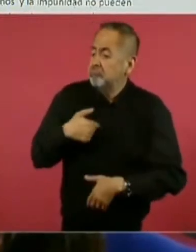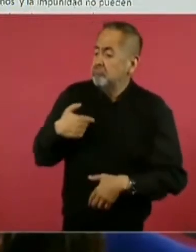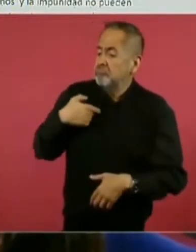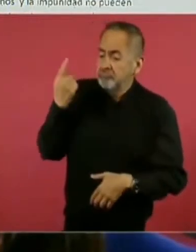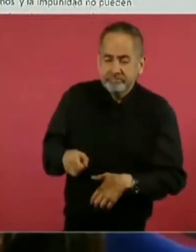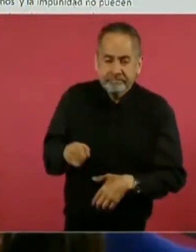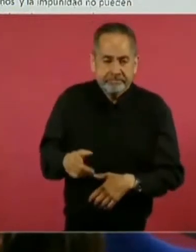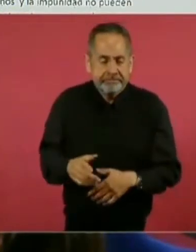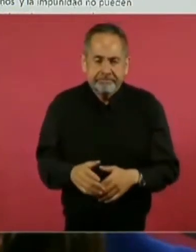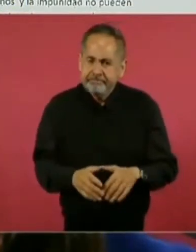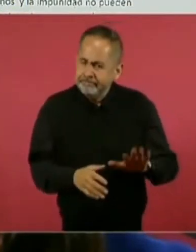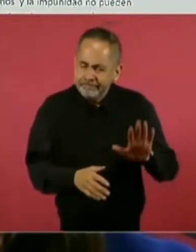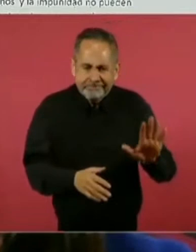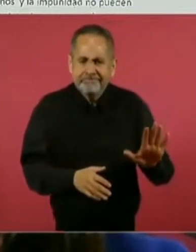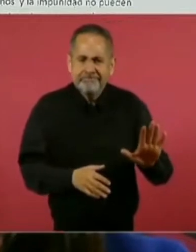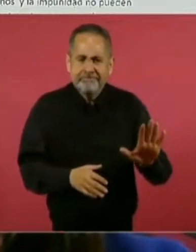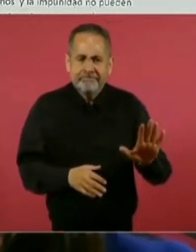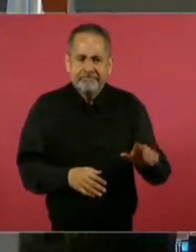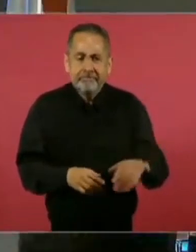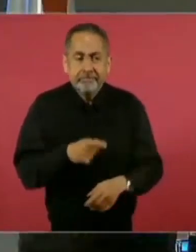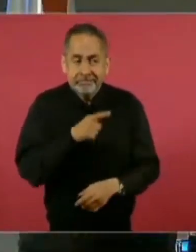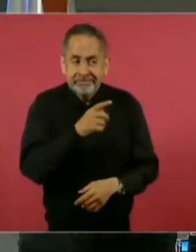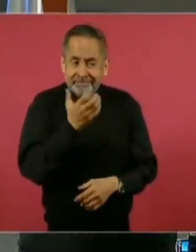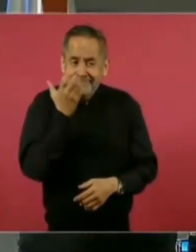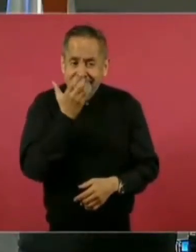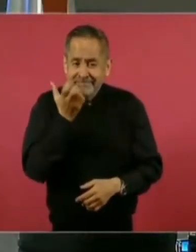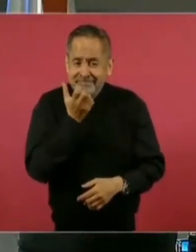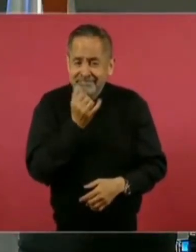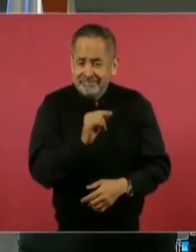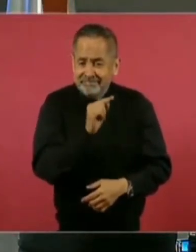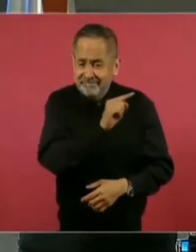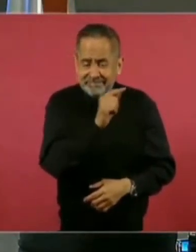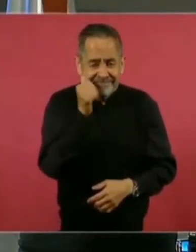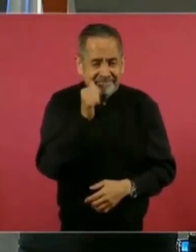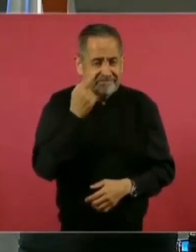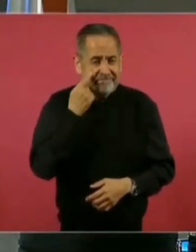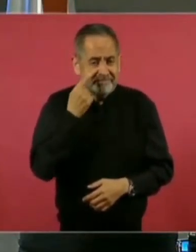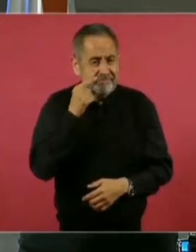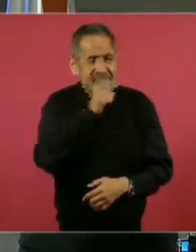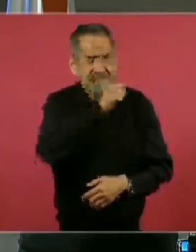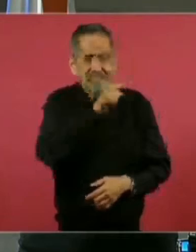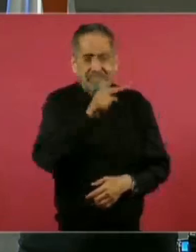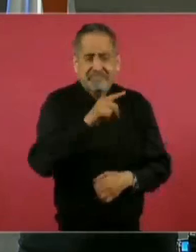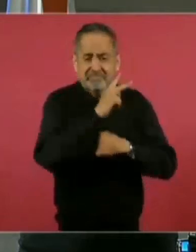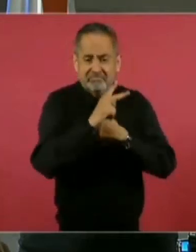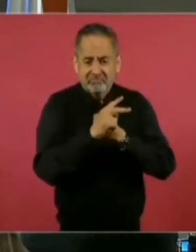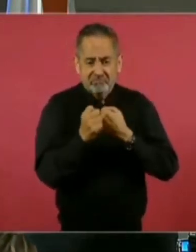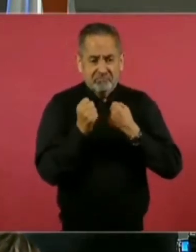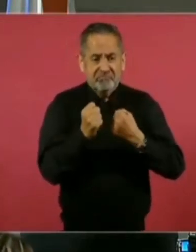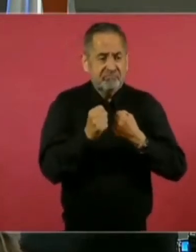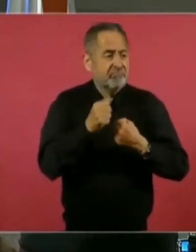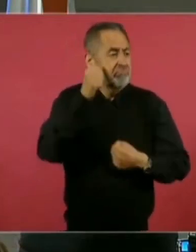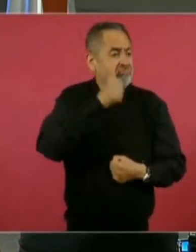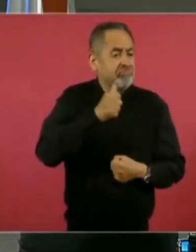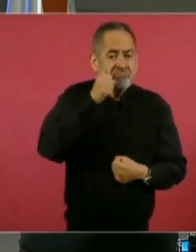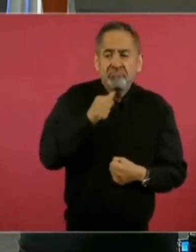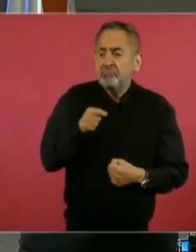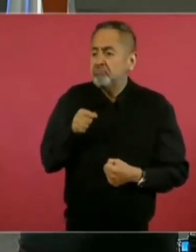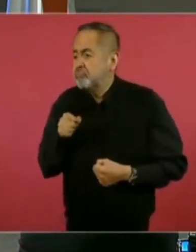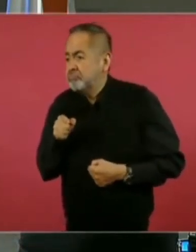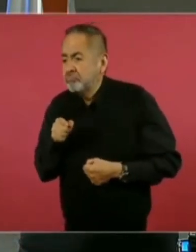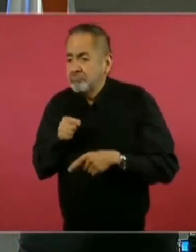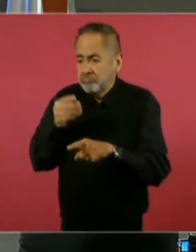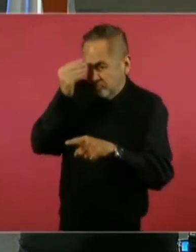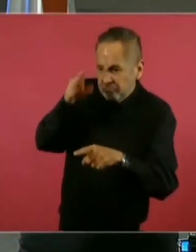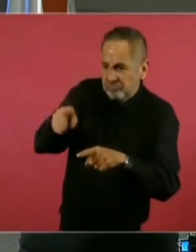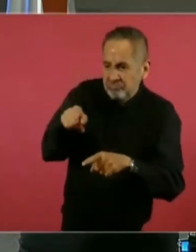que es una práctica siempre de los potentados, que se usa,